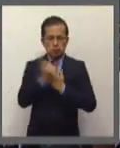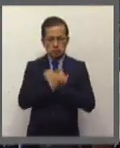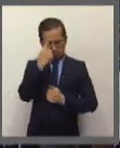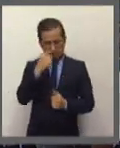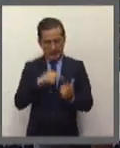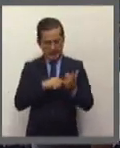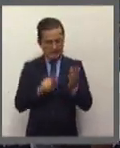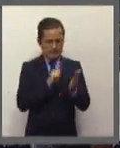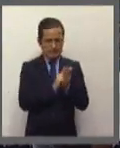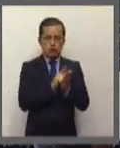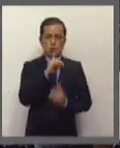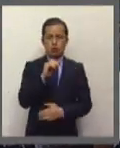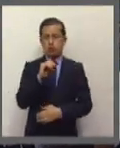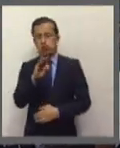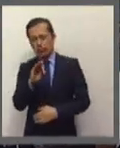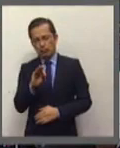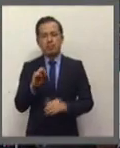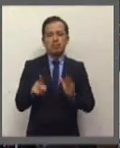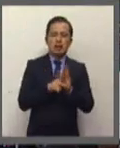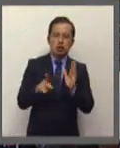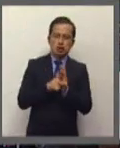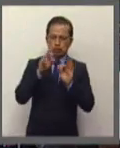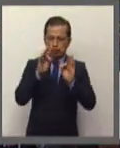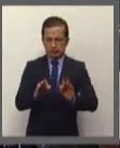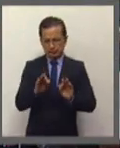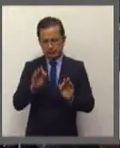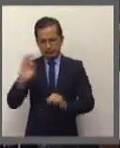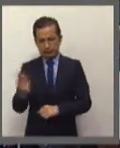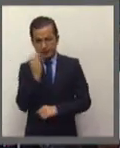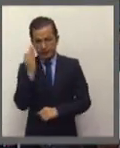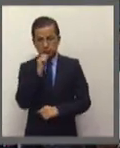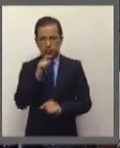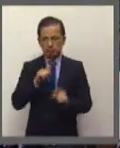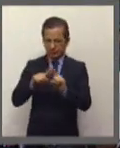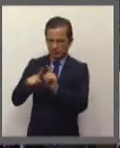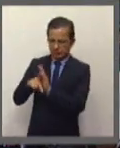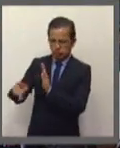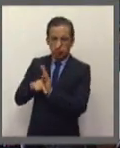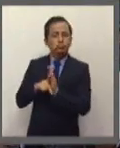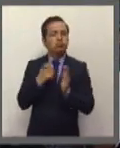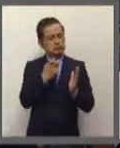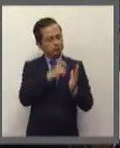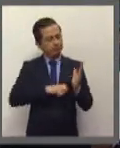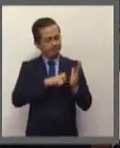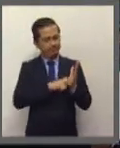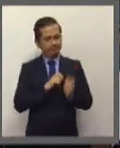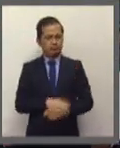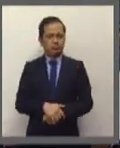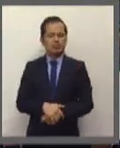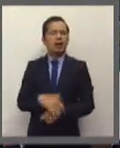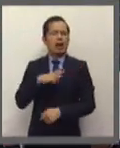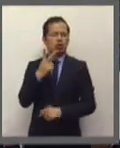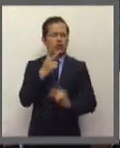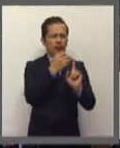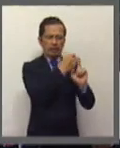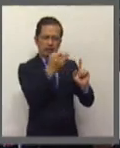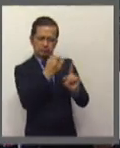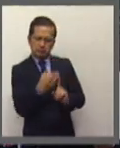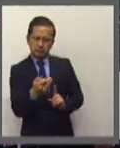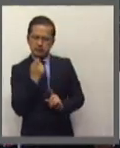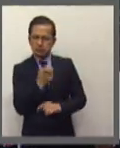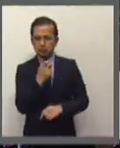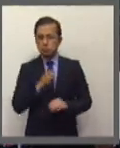de la Ley del Diario Oficial de la Federación y Gacetas Gubernamentales. Existen dos frases que aluden la importancia de concientizar